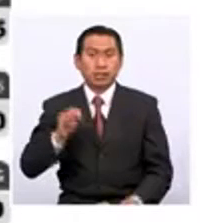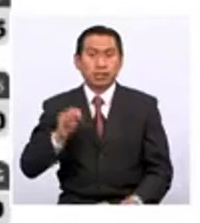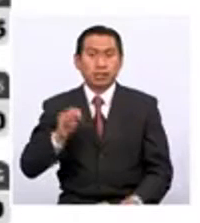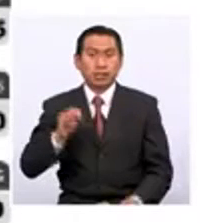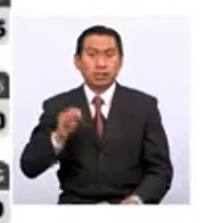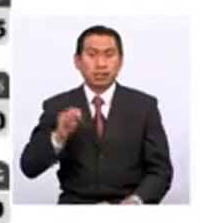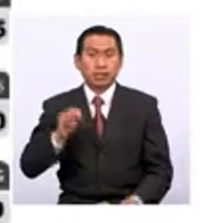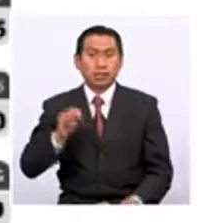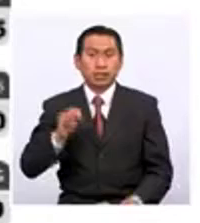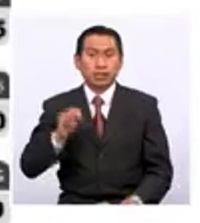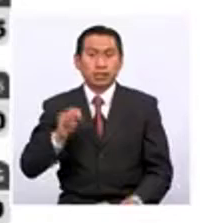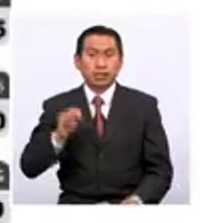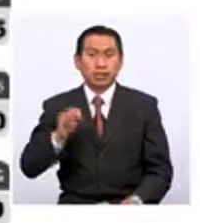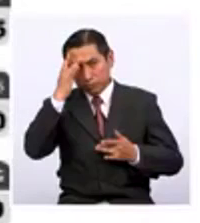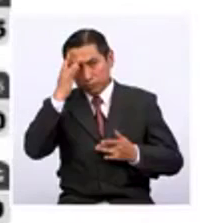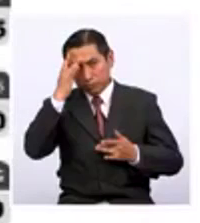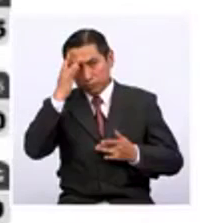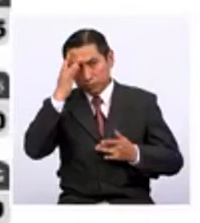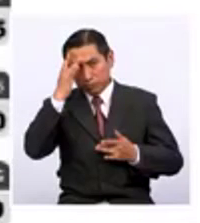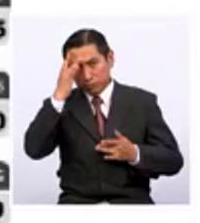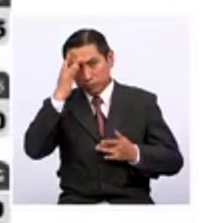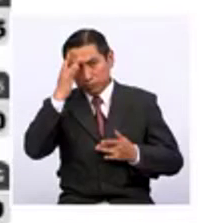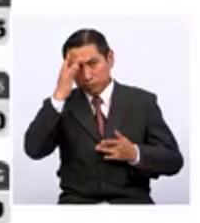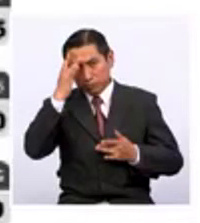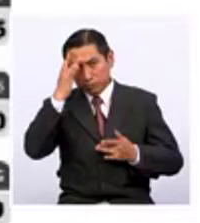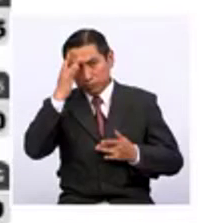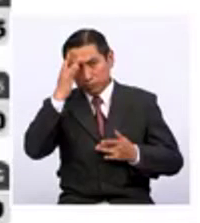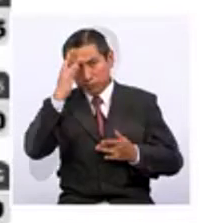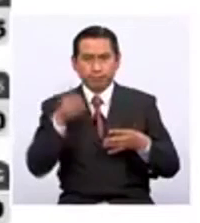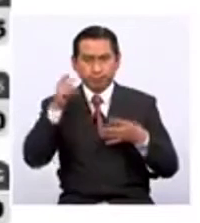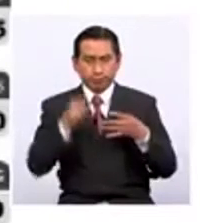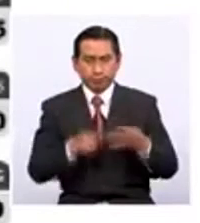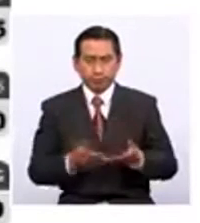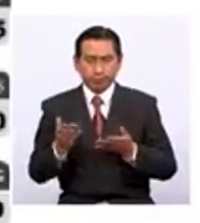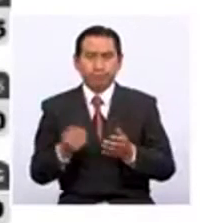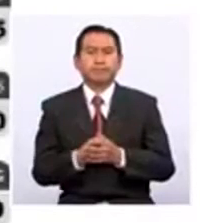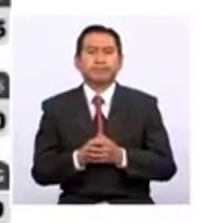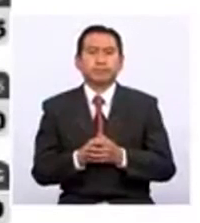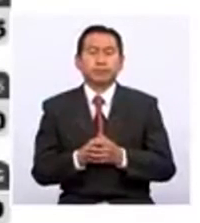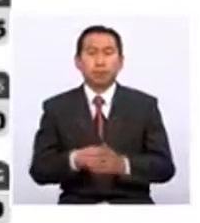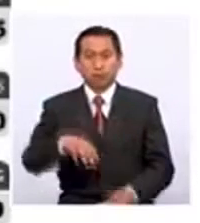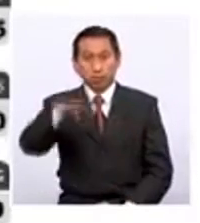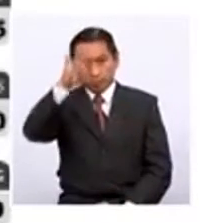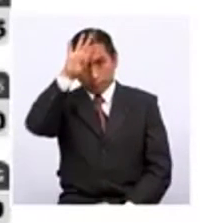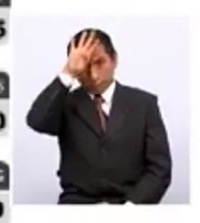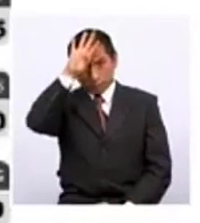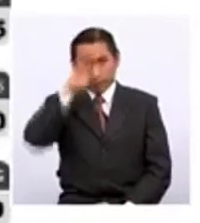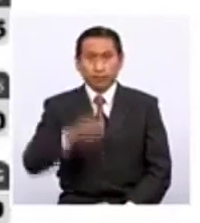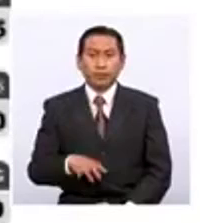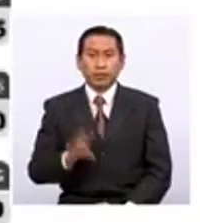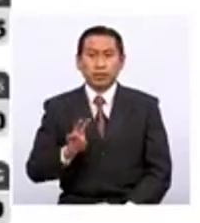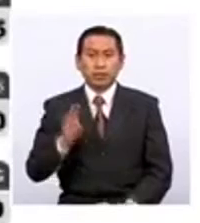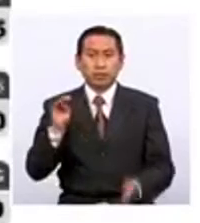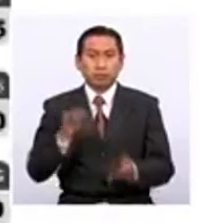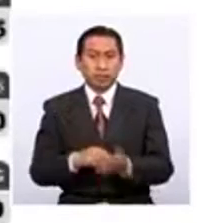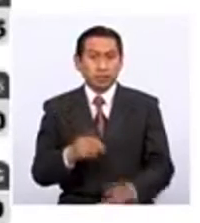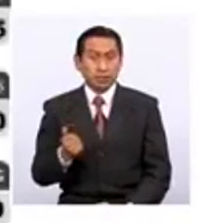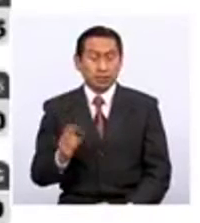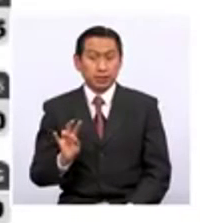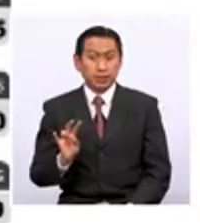130.051 casos distribuidos de la siguiente manera. Beni,